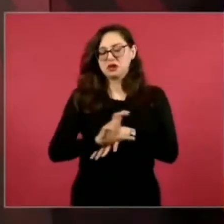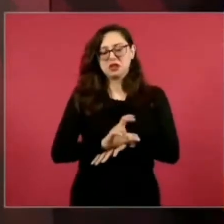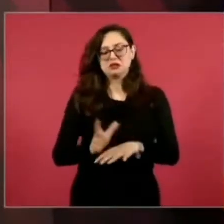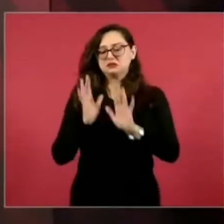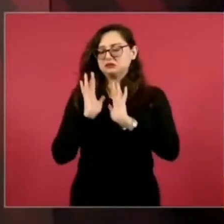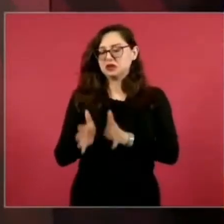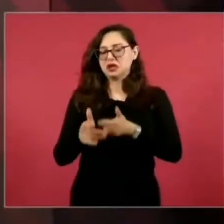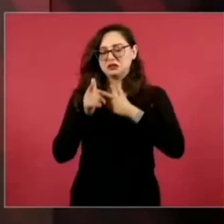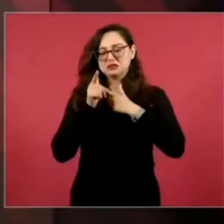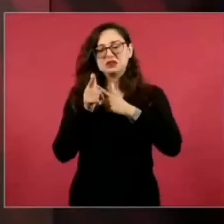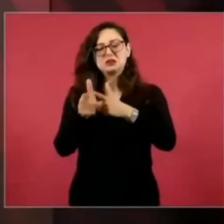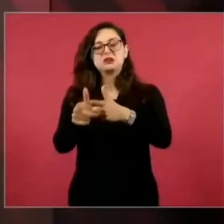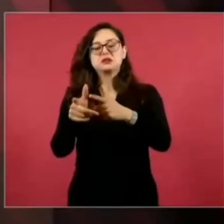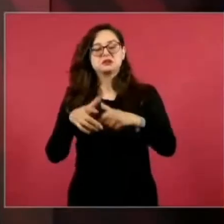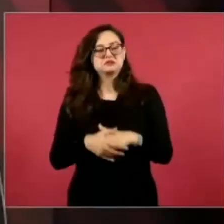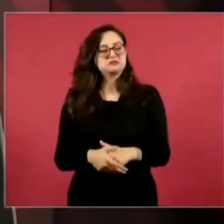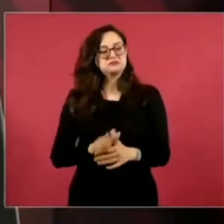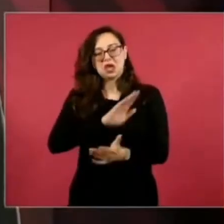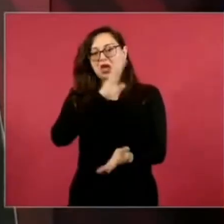vamos a